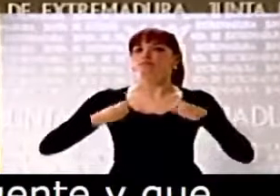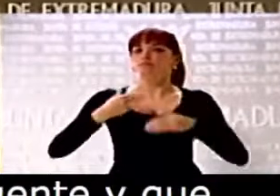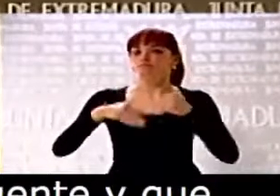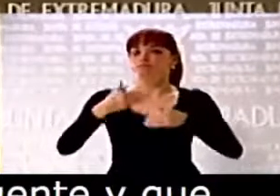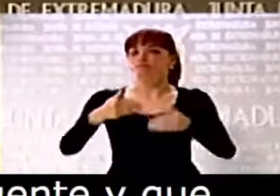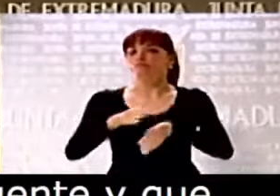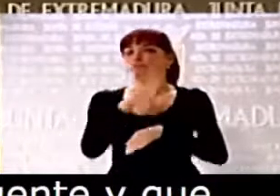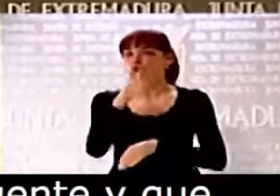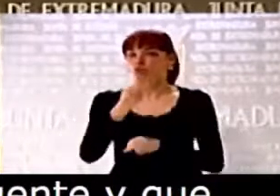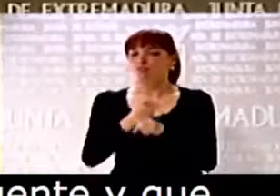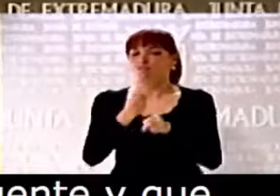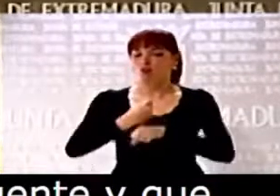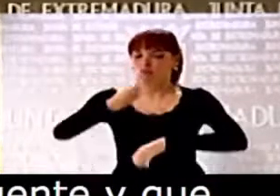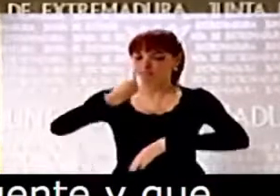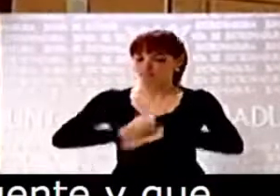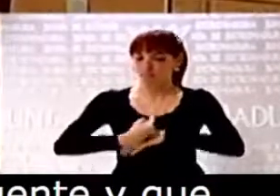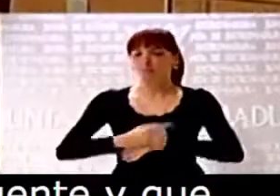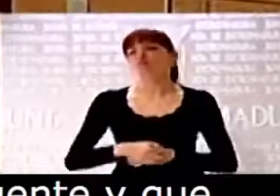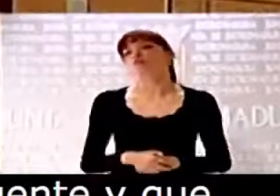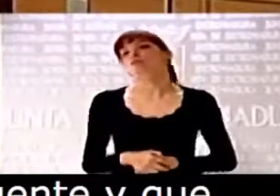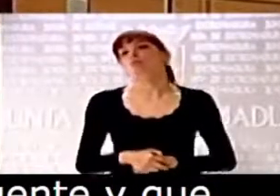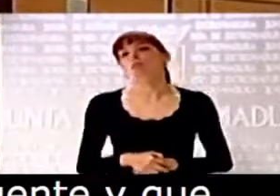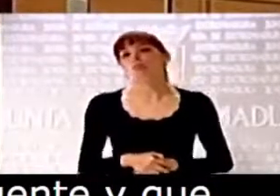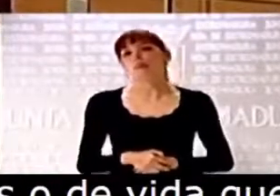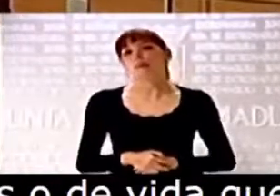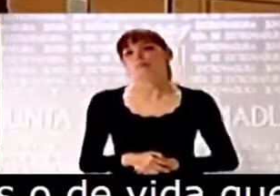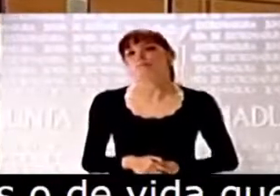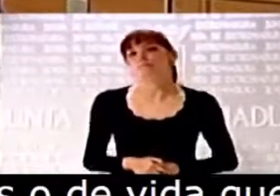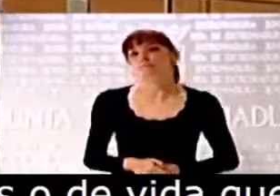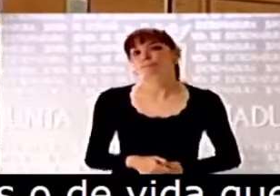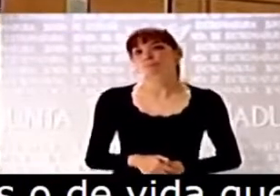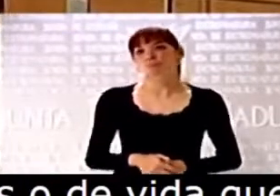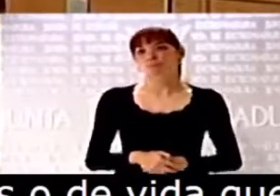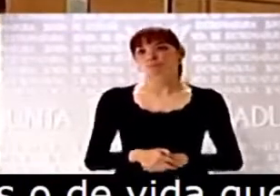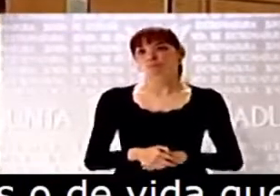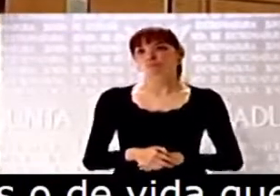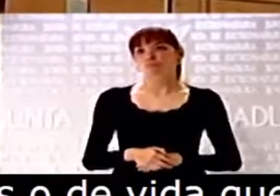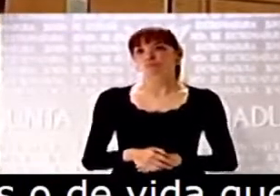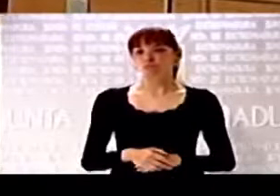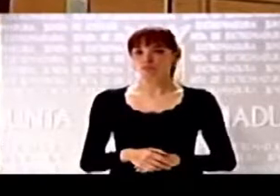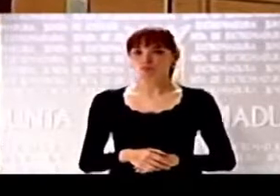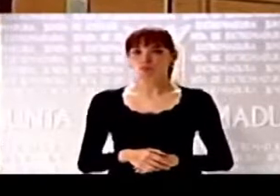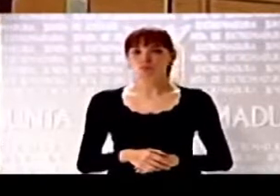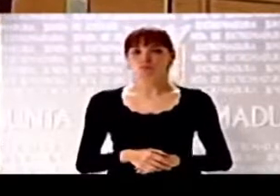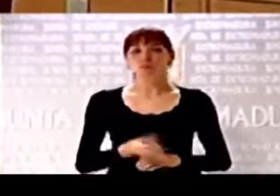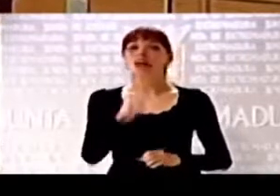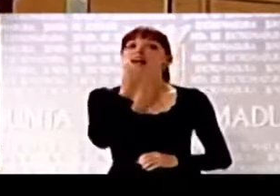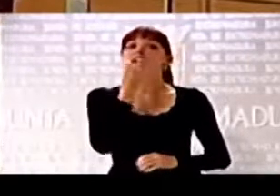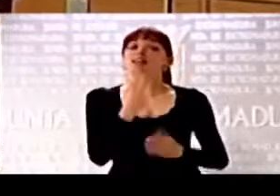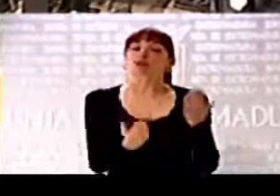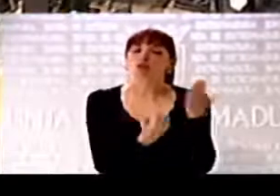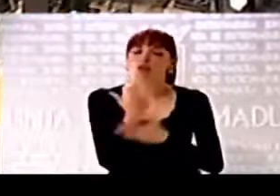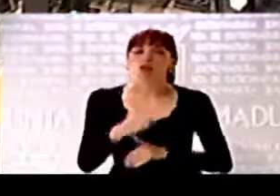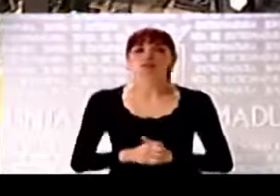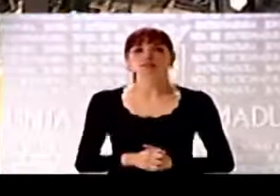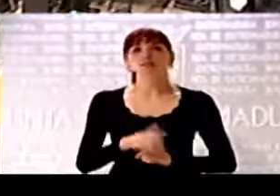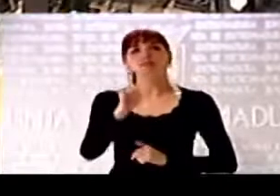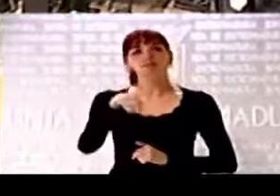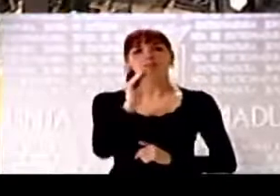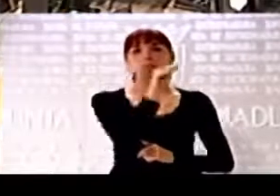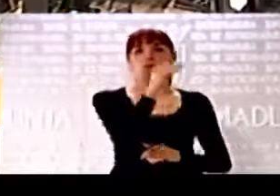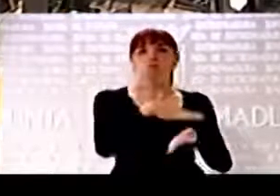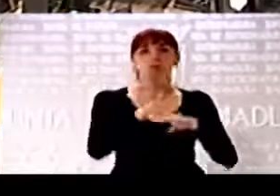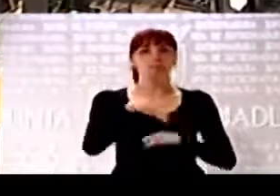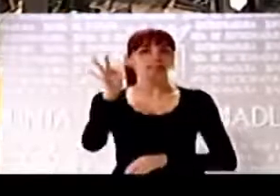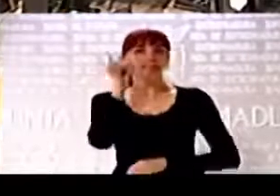estamos aquí. Sí, ¿qué tal? Buenos días. También a la señora ministra